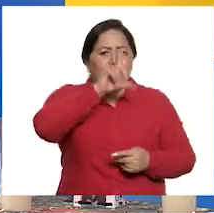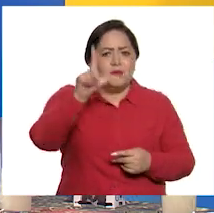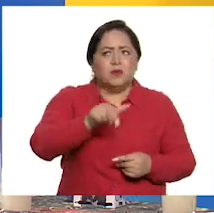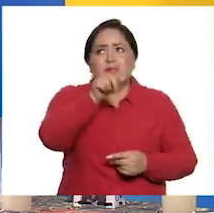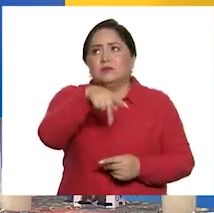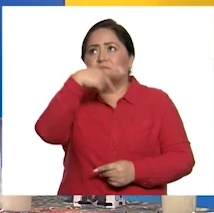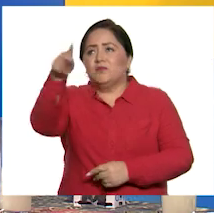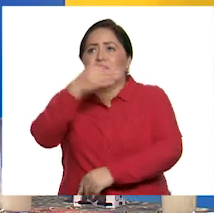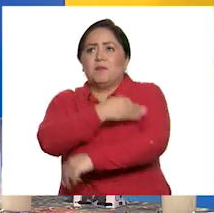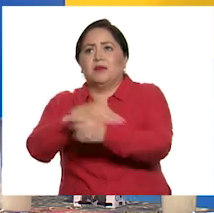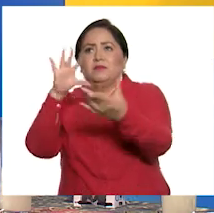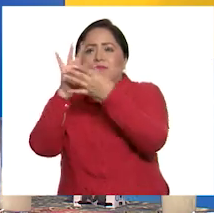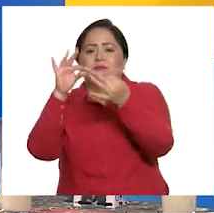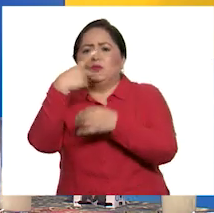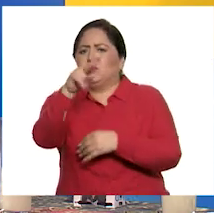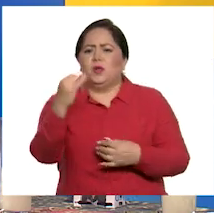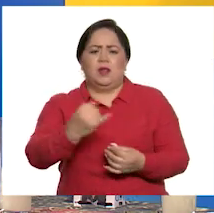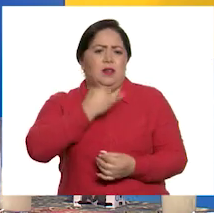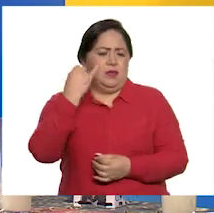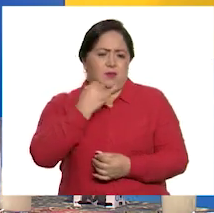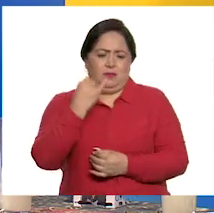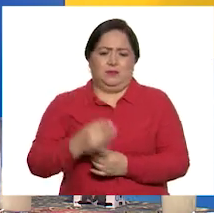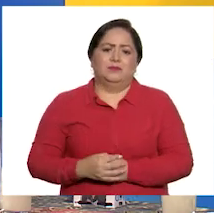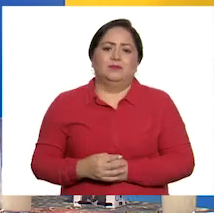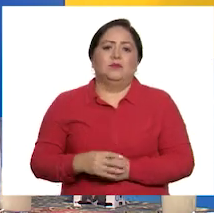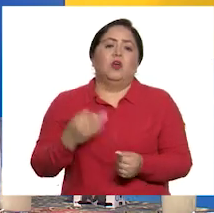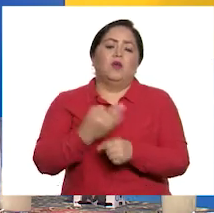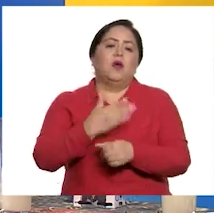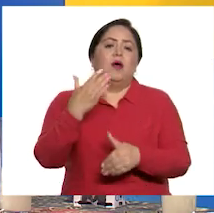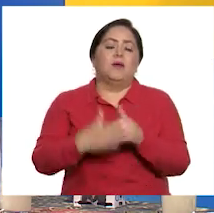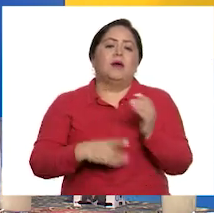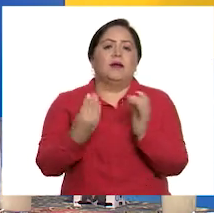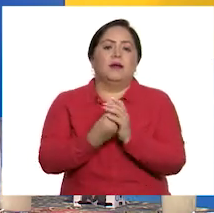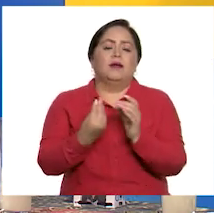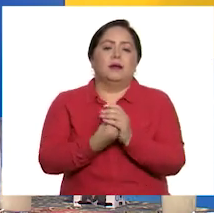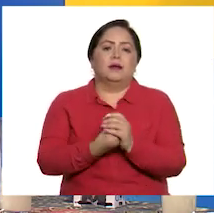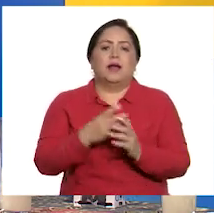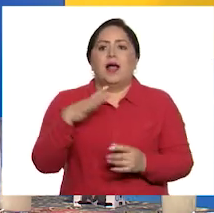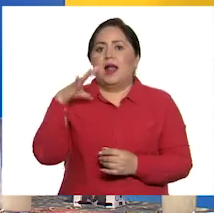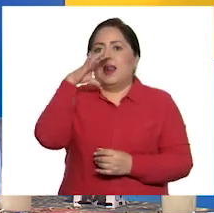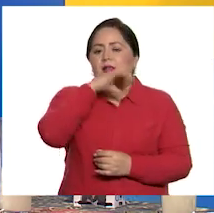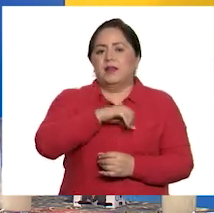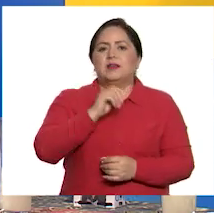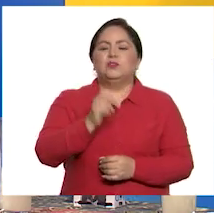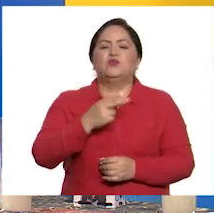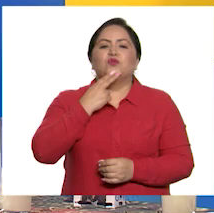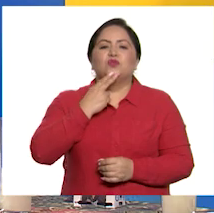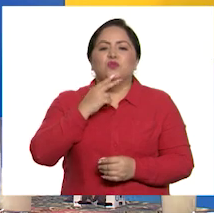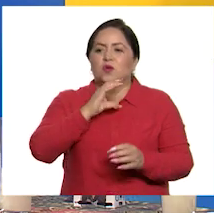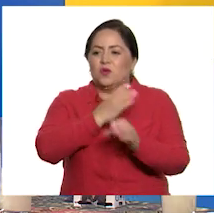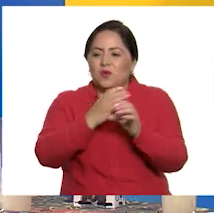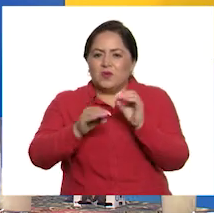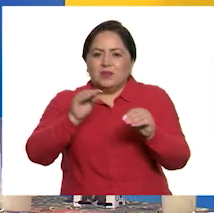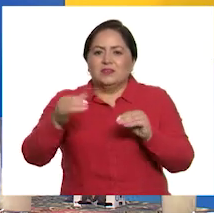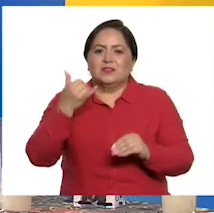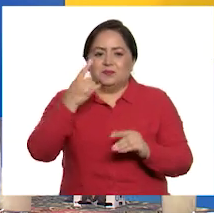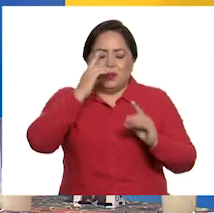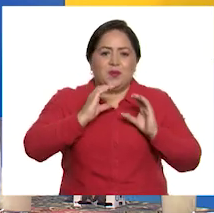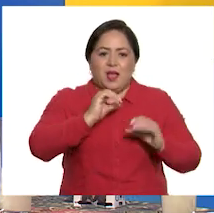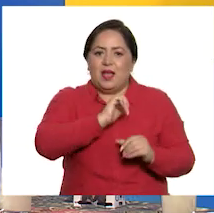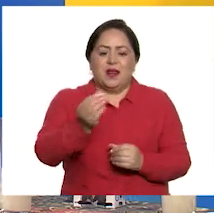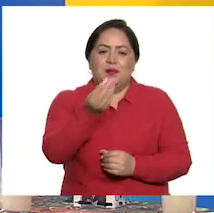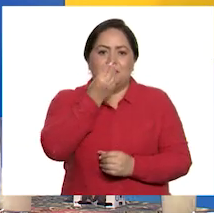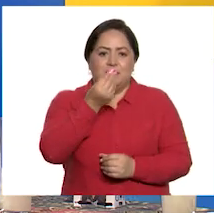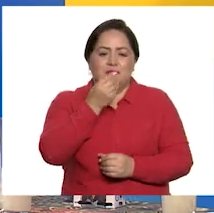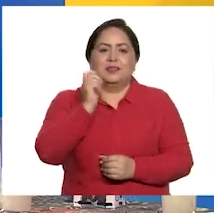practicarla y platica con tu familia en tu lengua materna. Por hoy hemos terminado con calor, funcionamiento de aparatos y conservación de